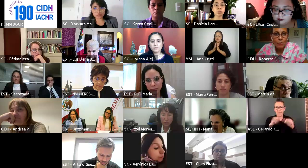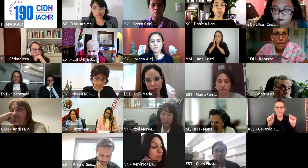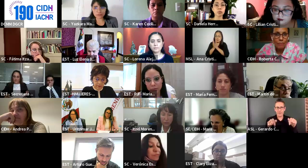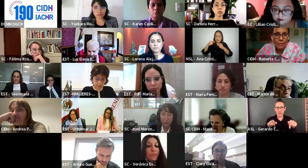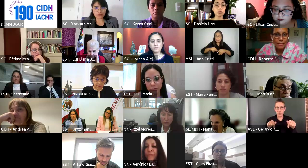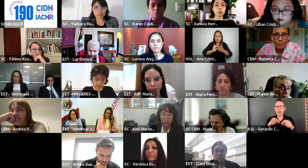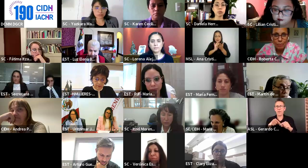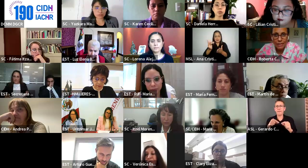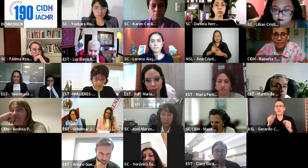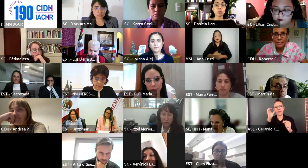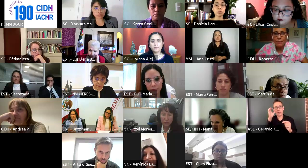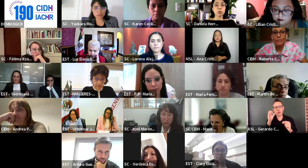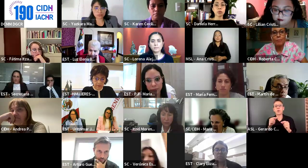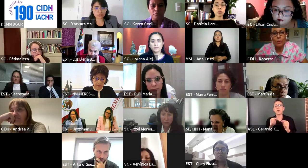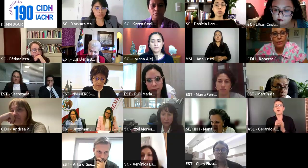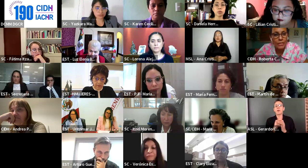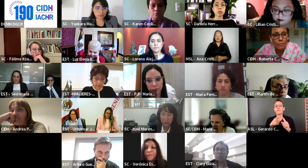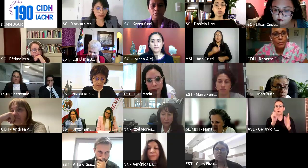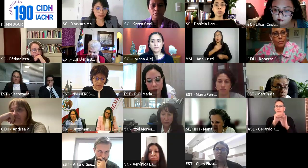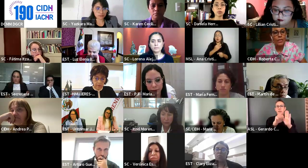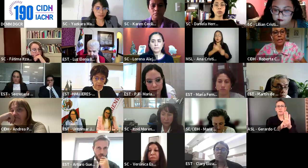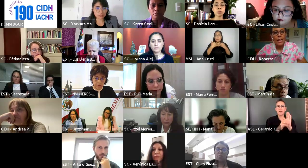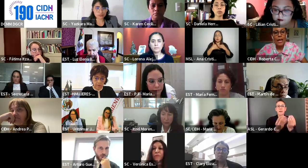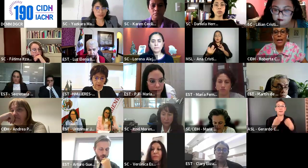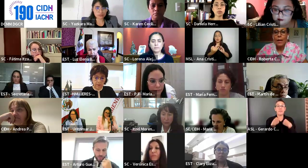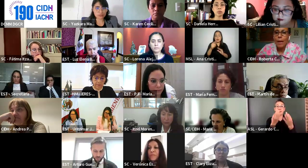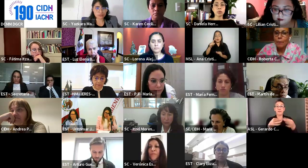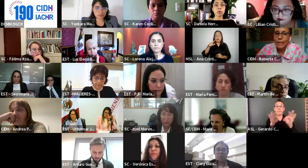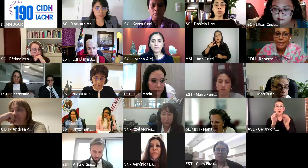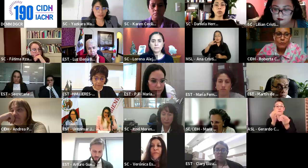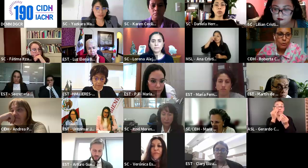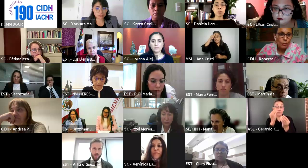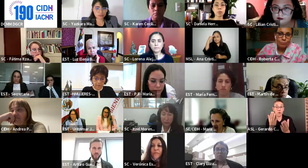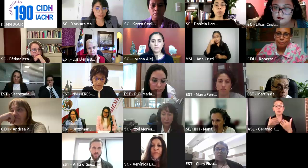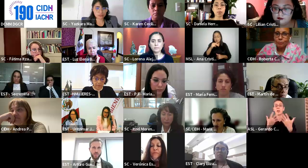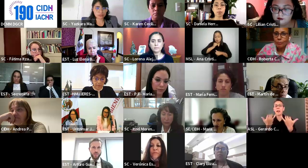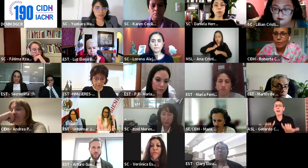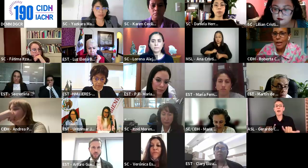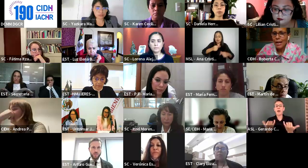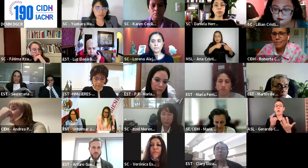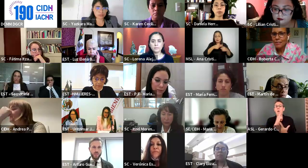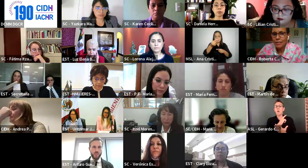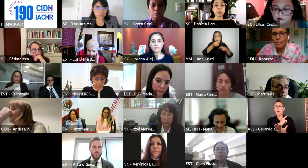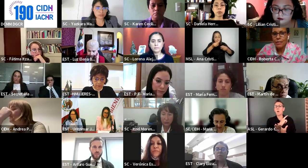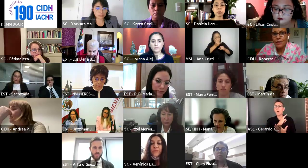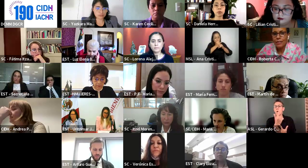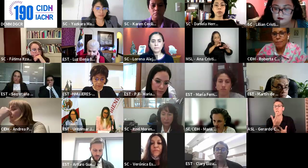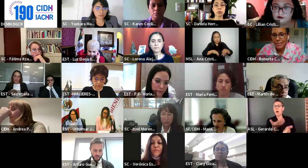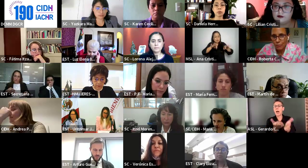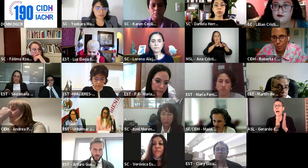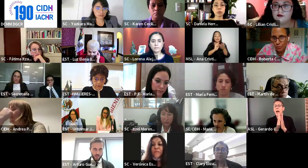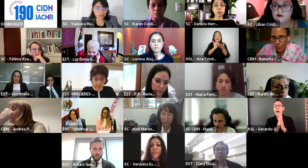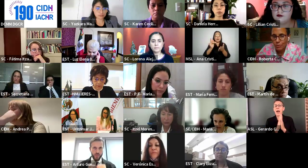in this hearing on behalf of the state, providing us very important information. I would like to ask